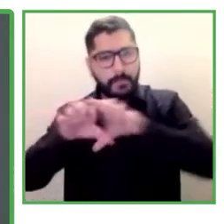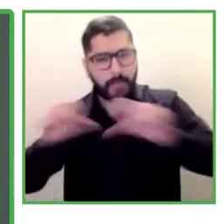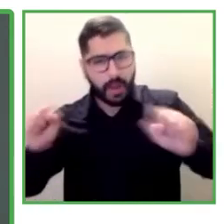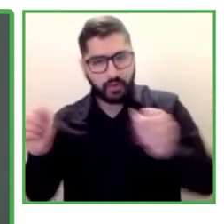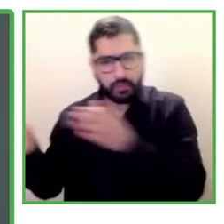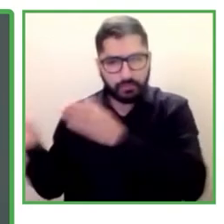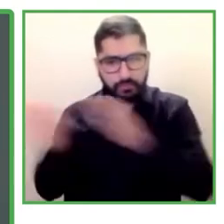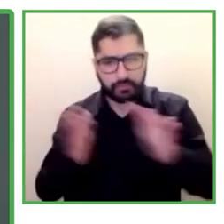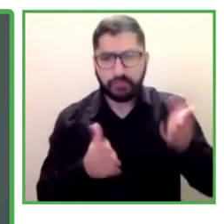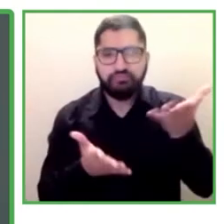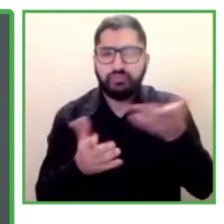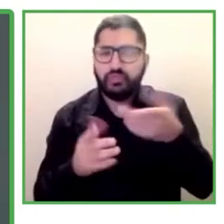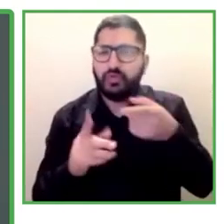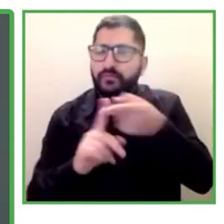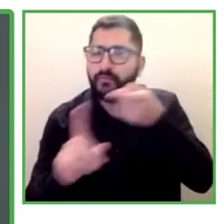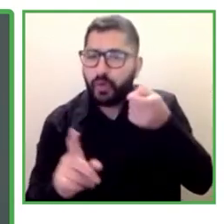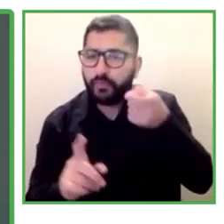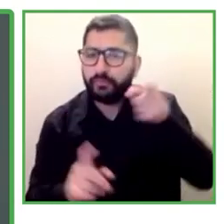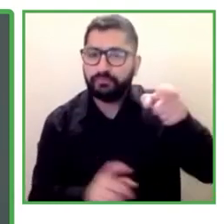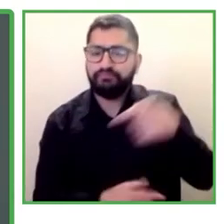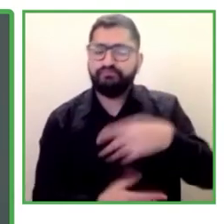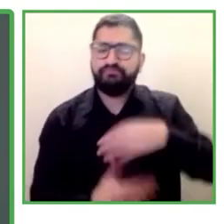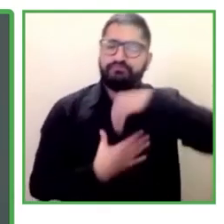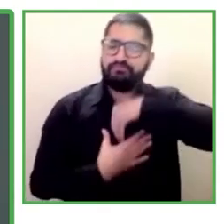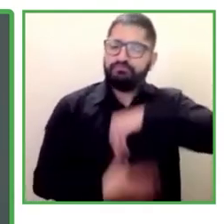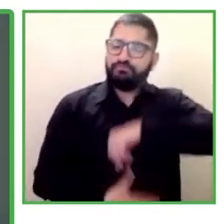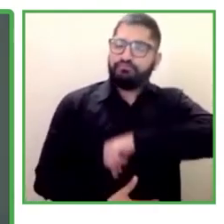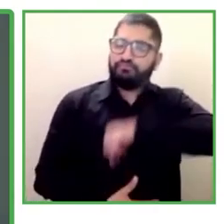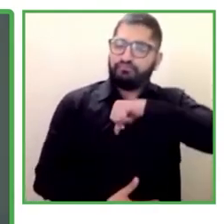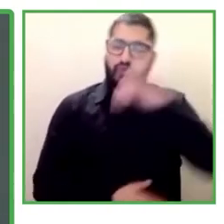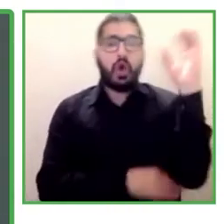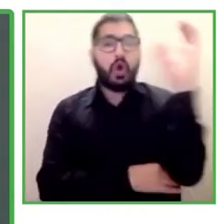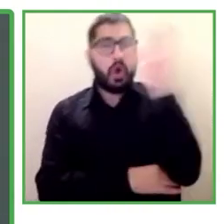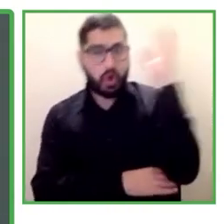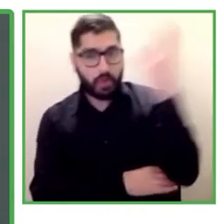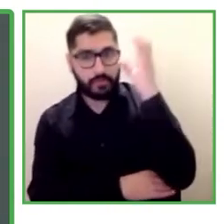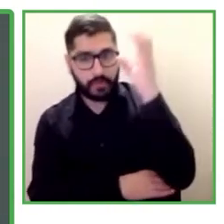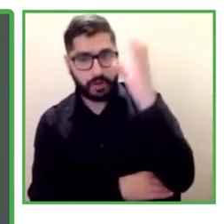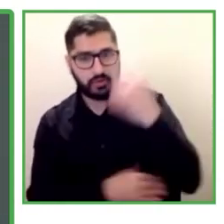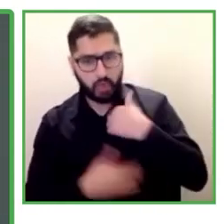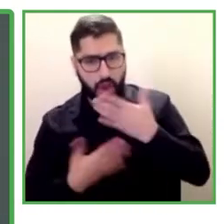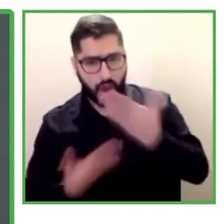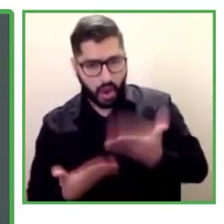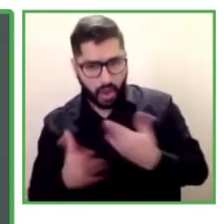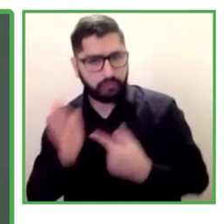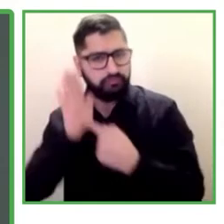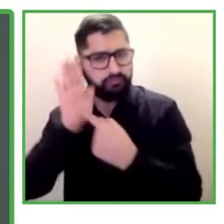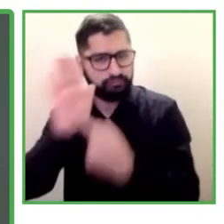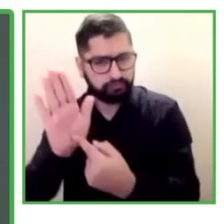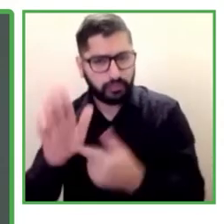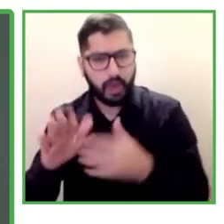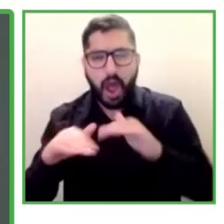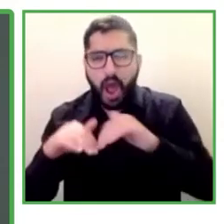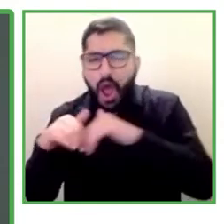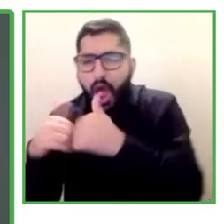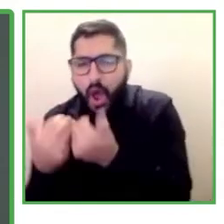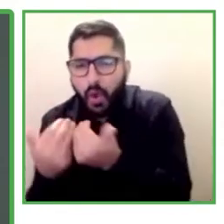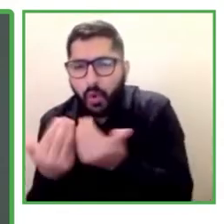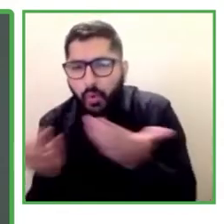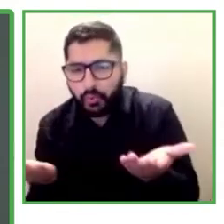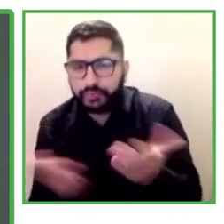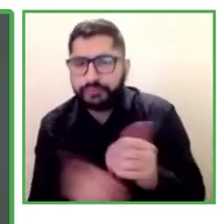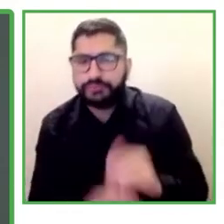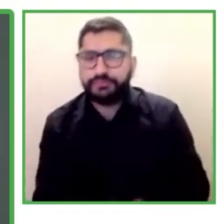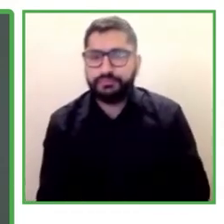inspiración que comenzó en Colombia. Yo les voy a mostrar cómo ha sido el proceso acá